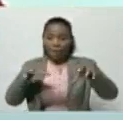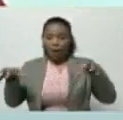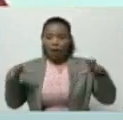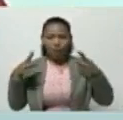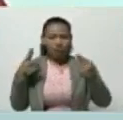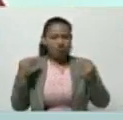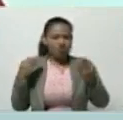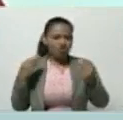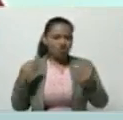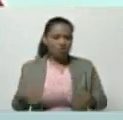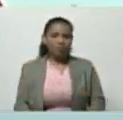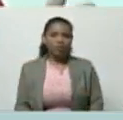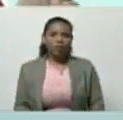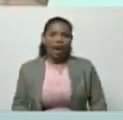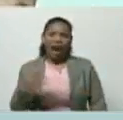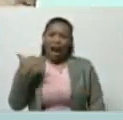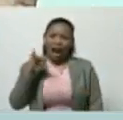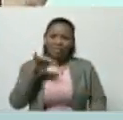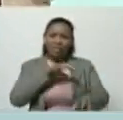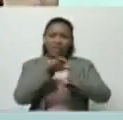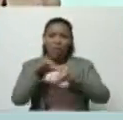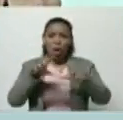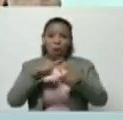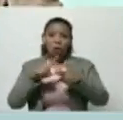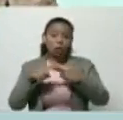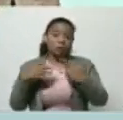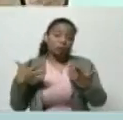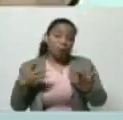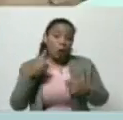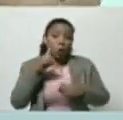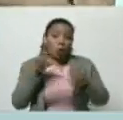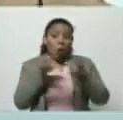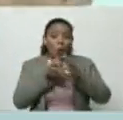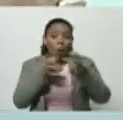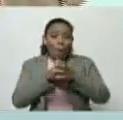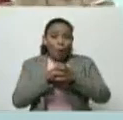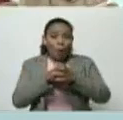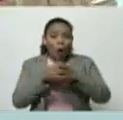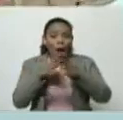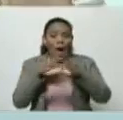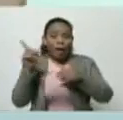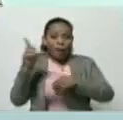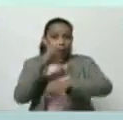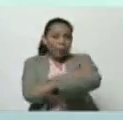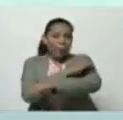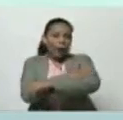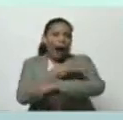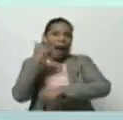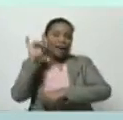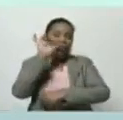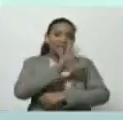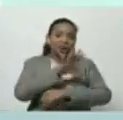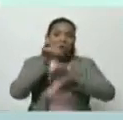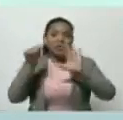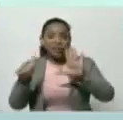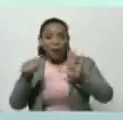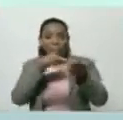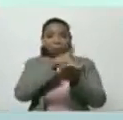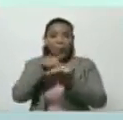Muchos. Están divididos. Entonces, en un partido, en un grupo de estos opositores, hay 5 o 6 candidatos.